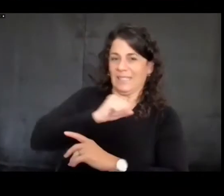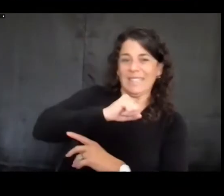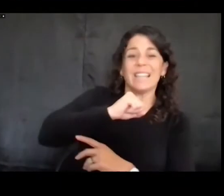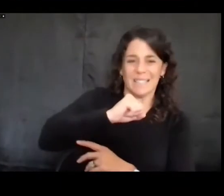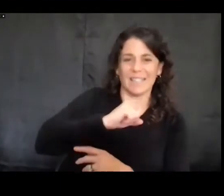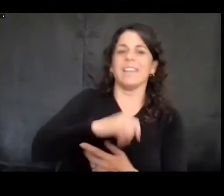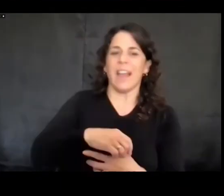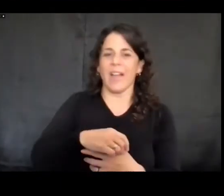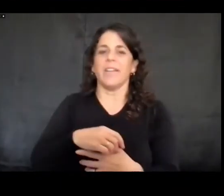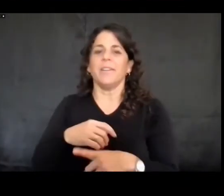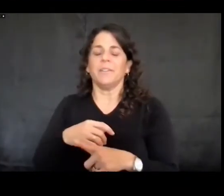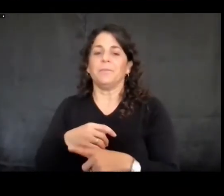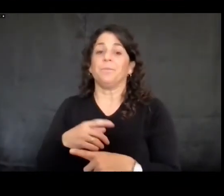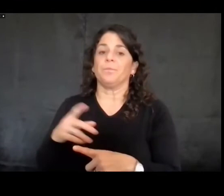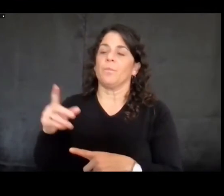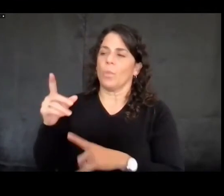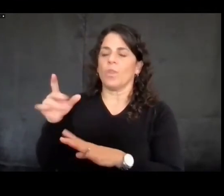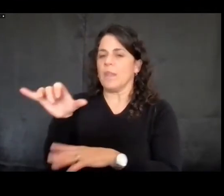correcto